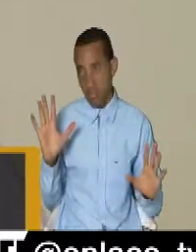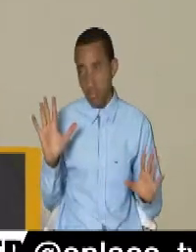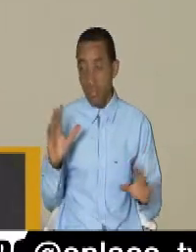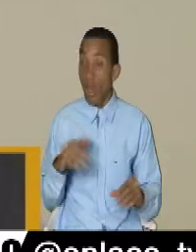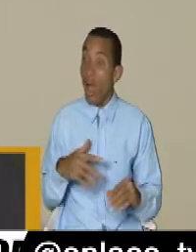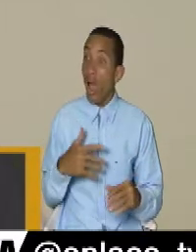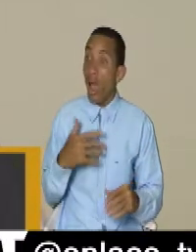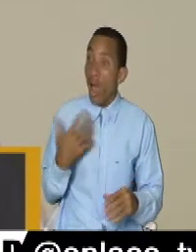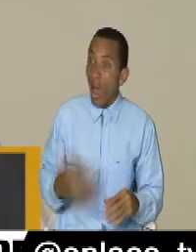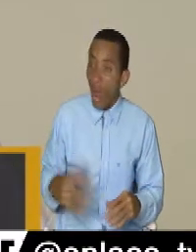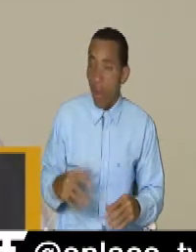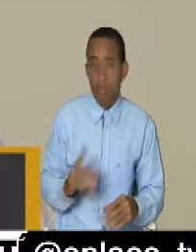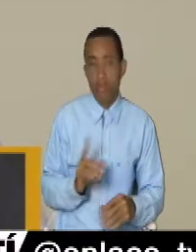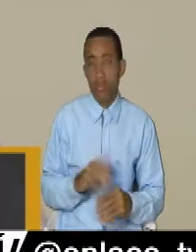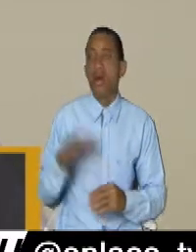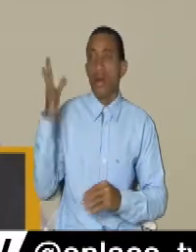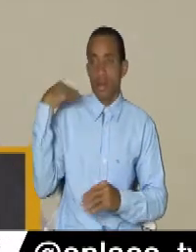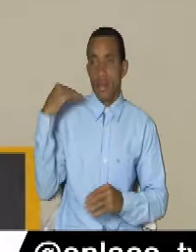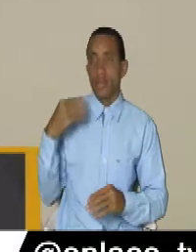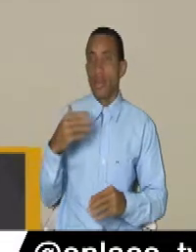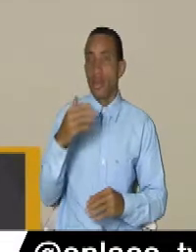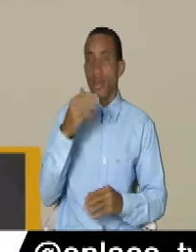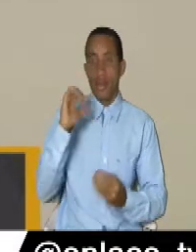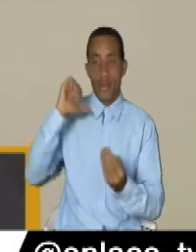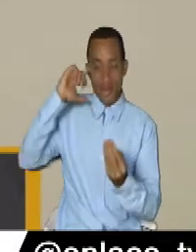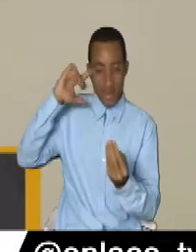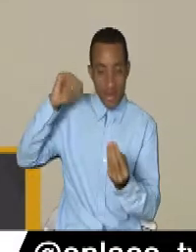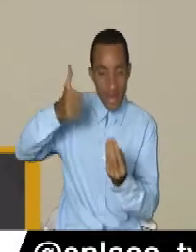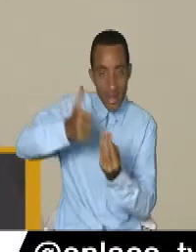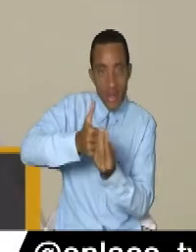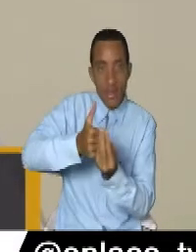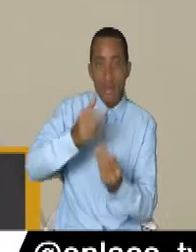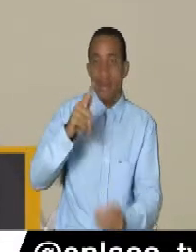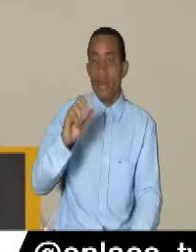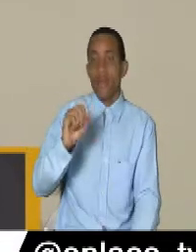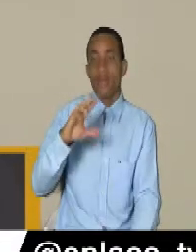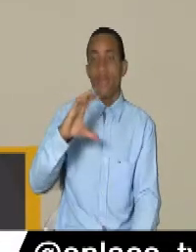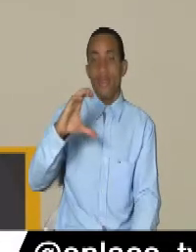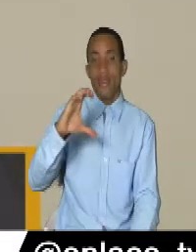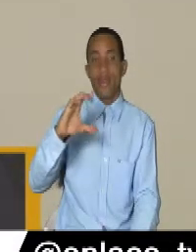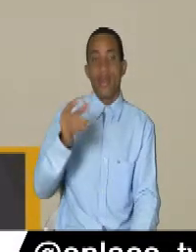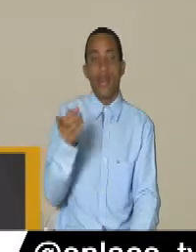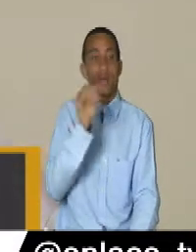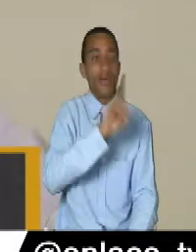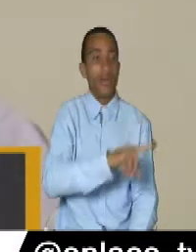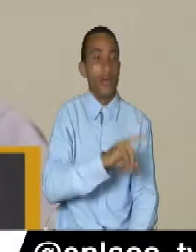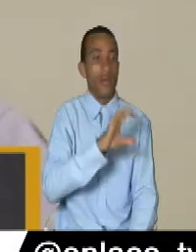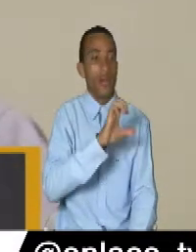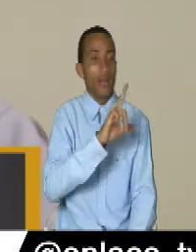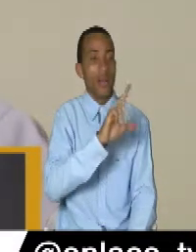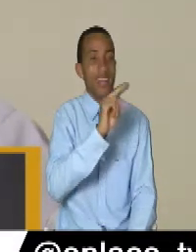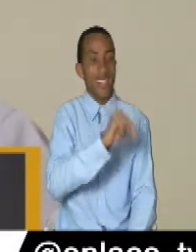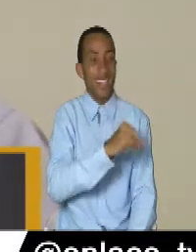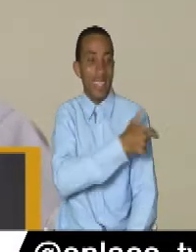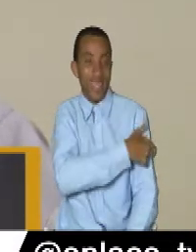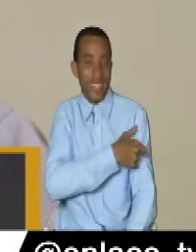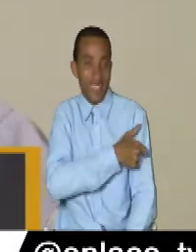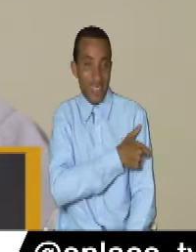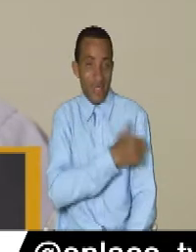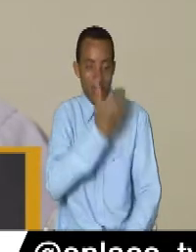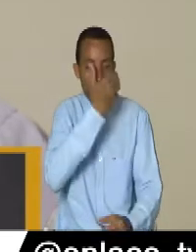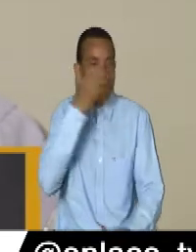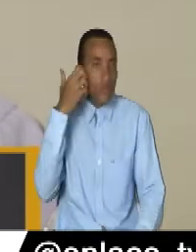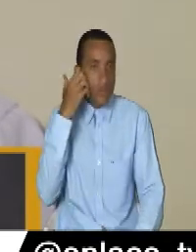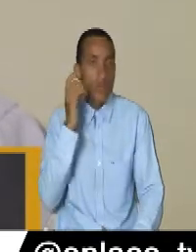que tenía las FARC los esté ocupando el ELN y las autodefensas gaitanistas de Colombia. Ese